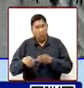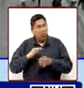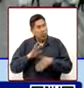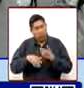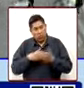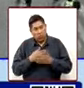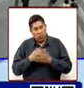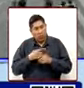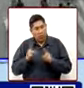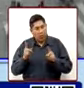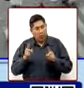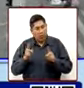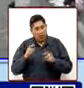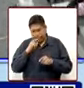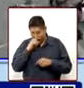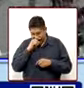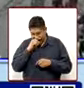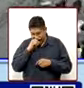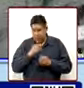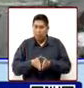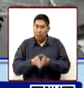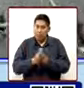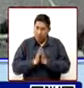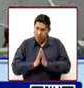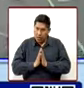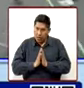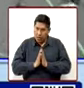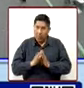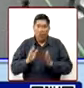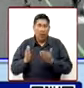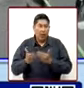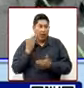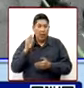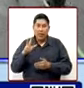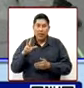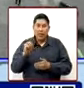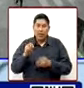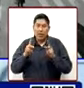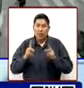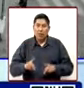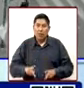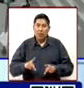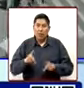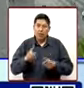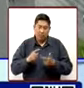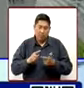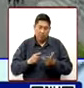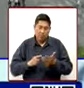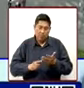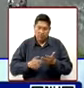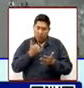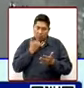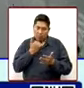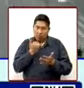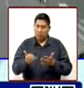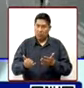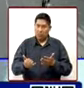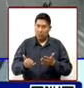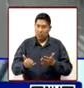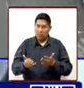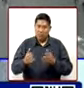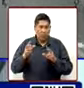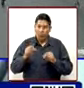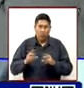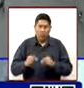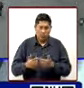cumplido todo. Pero lo que no pueden hacer es pedirme que yo cambie casi 30 personas con unas observaciones que tienen ellos, que pueden ser legítimas, pero que